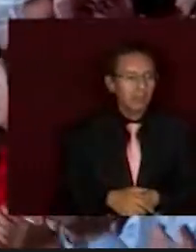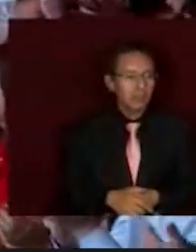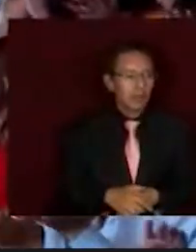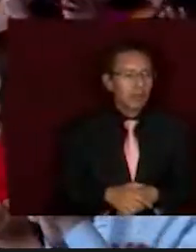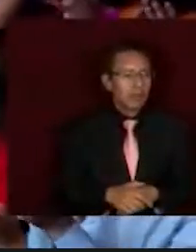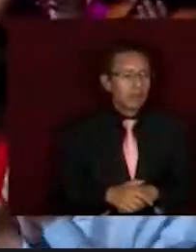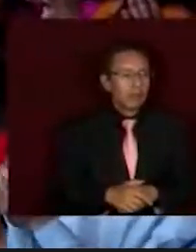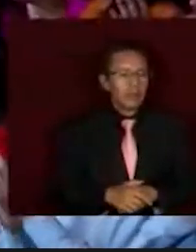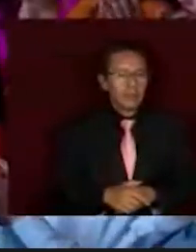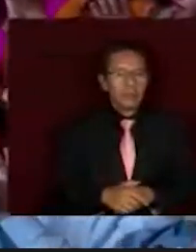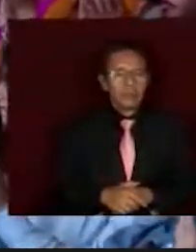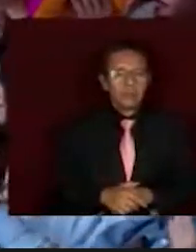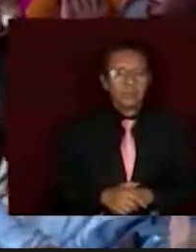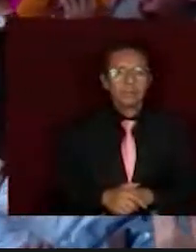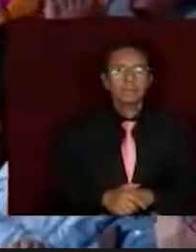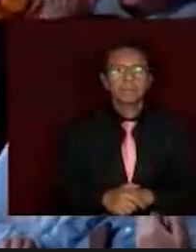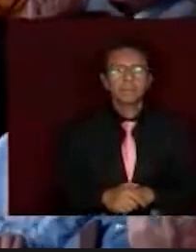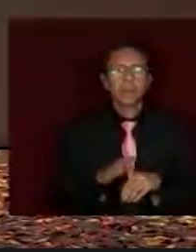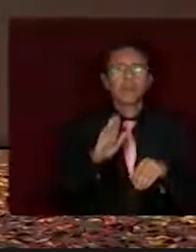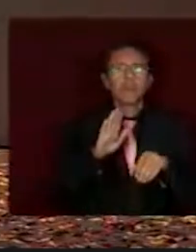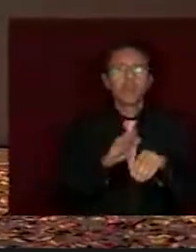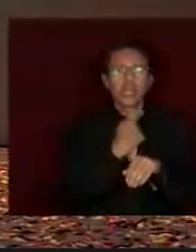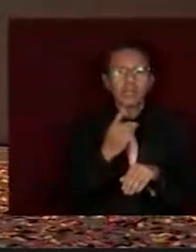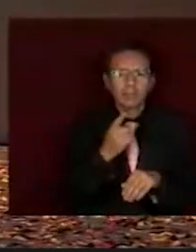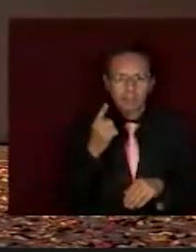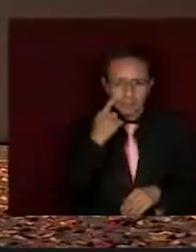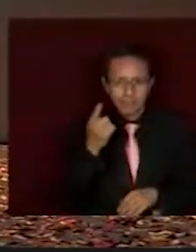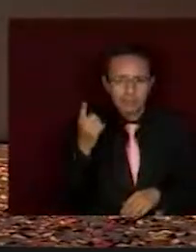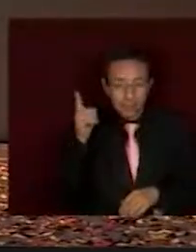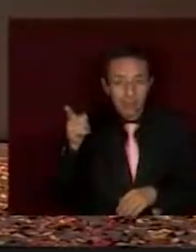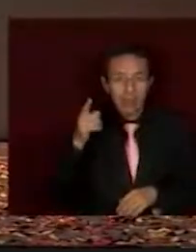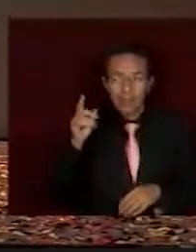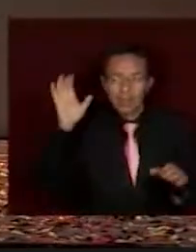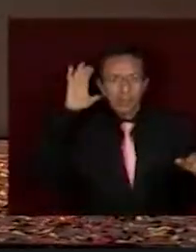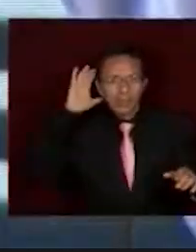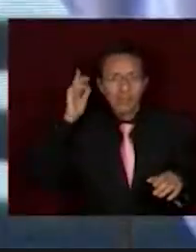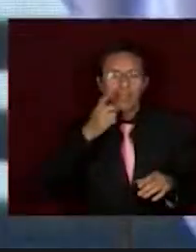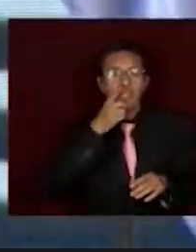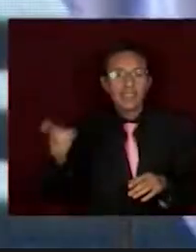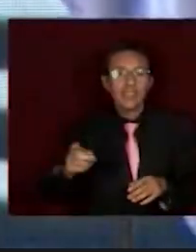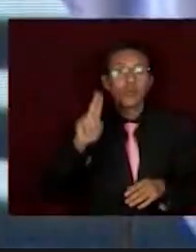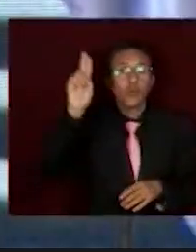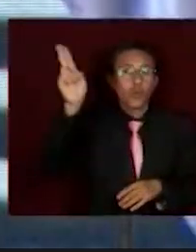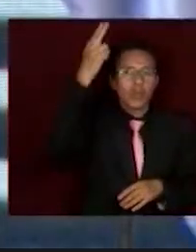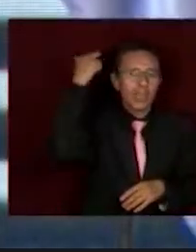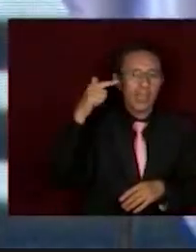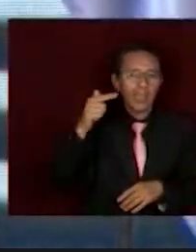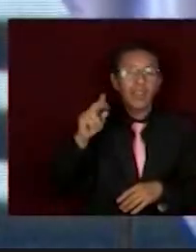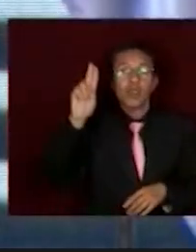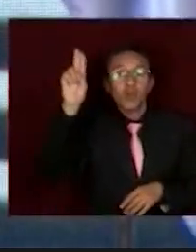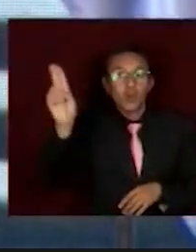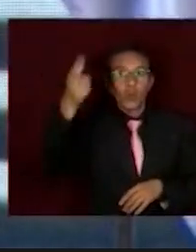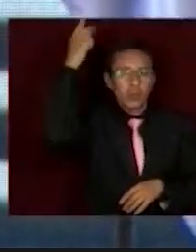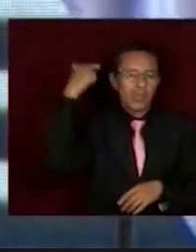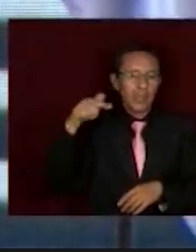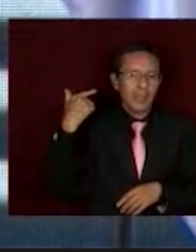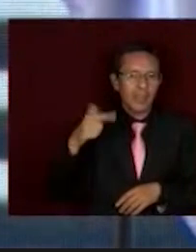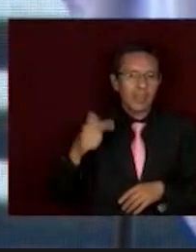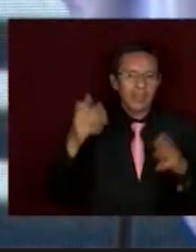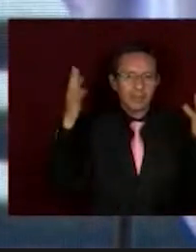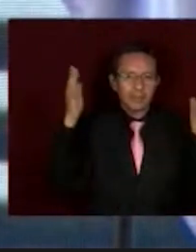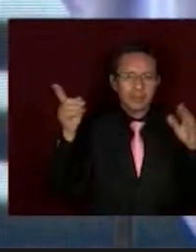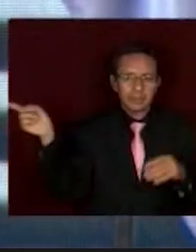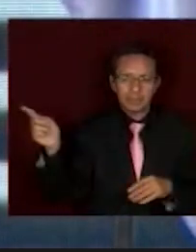dijo en ninguna universidad que yo conozco pasa lo que pasa en esta universidad en